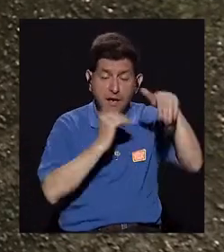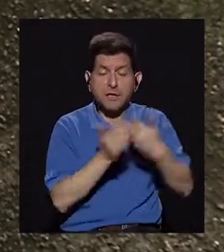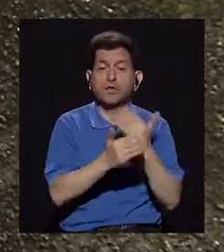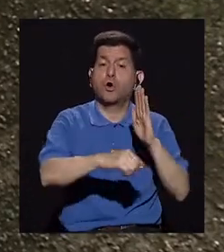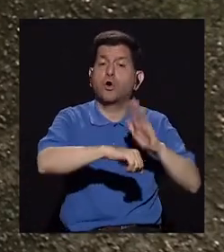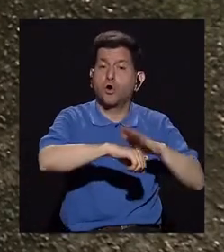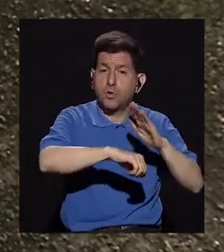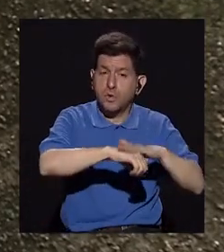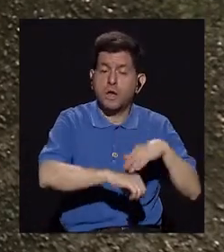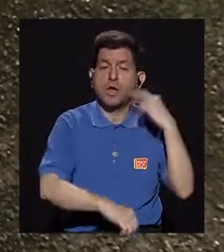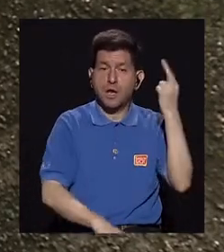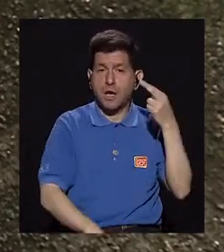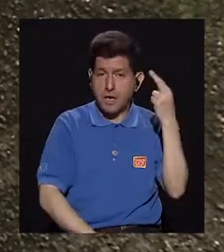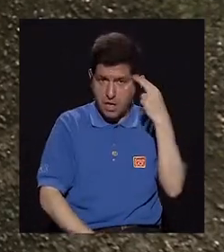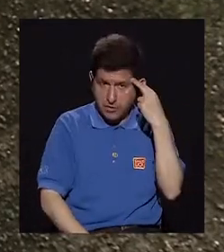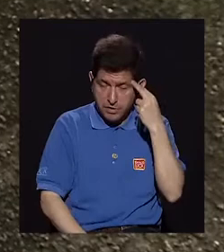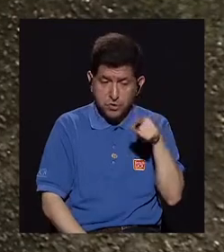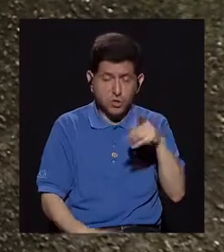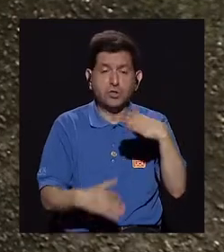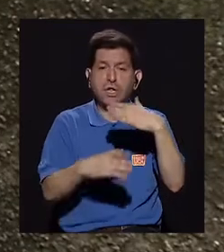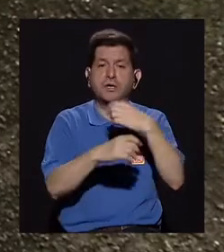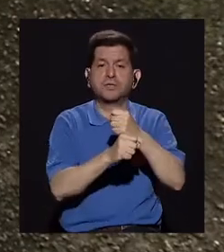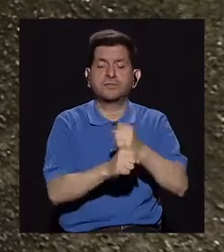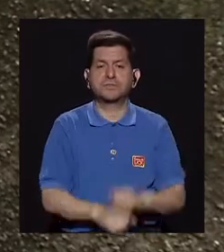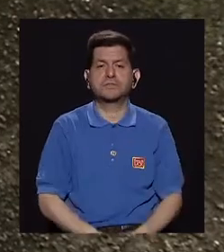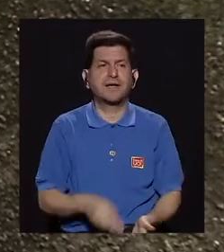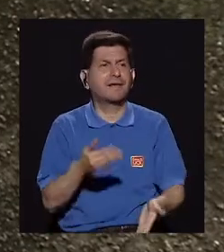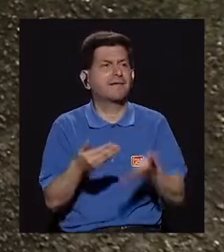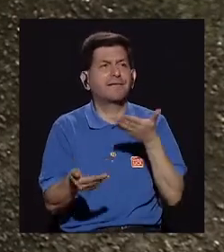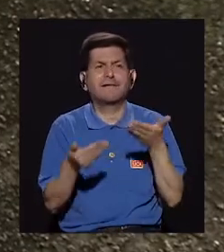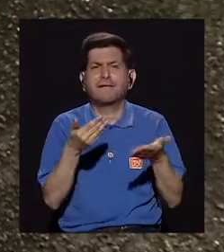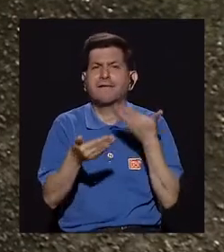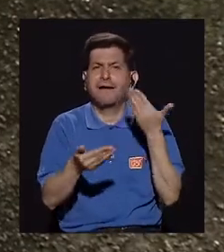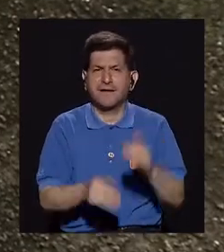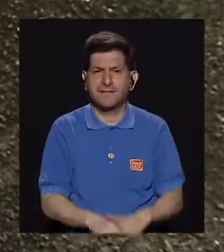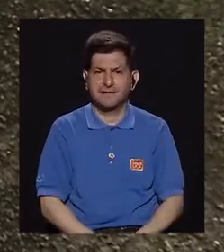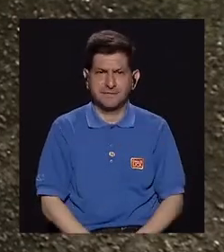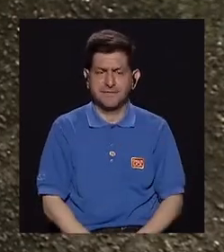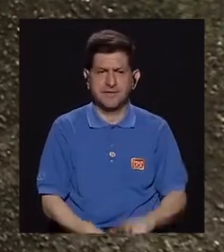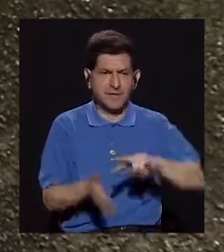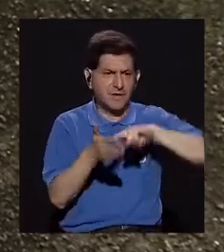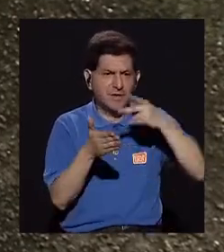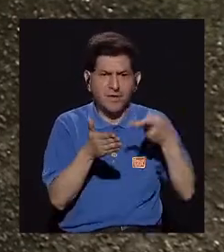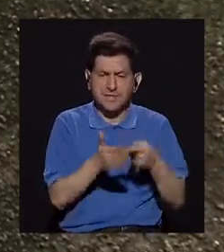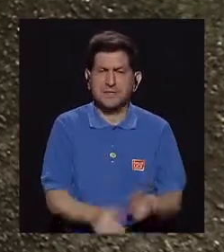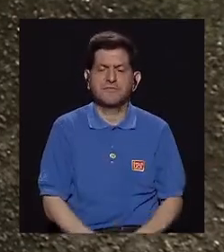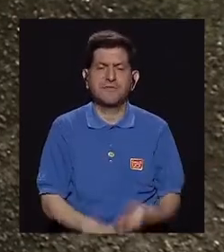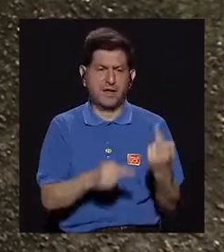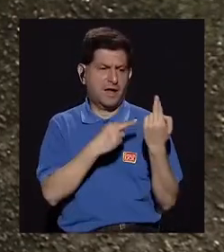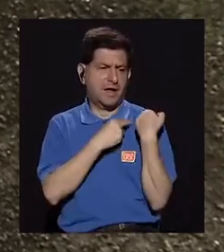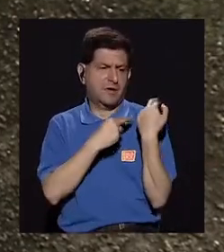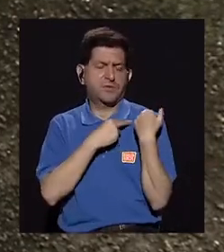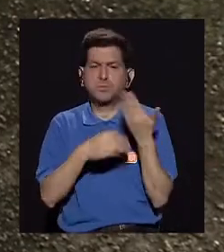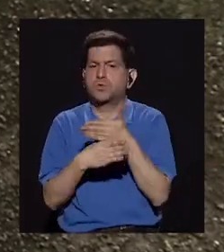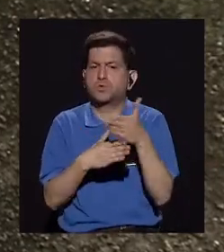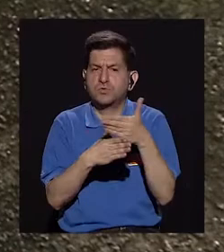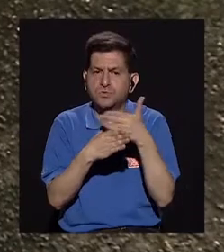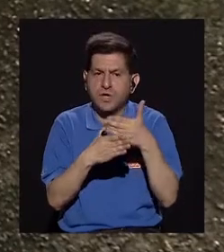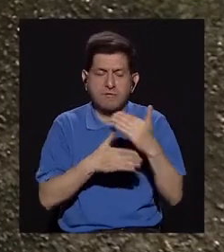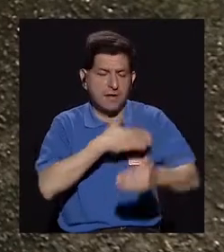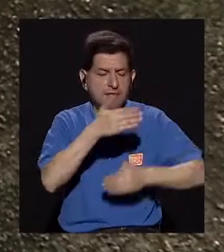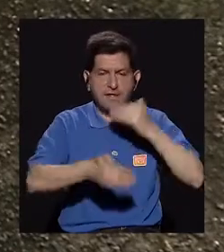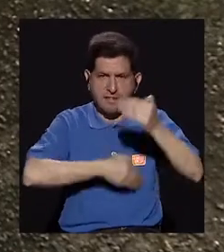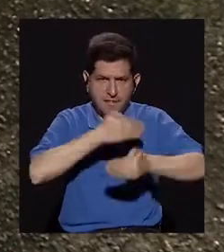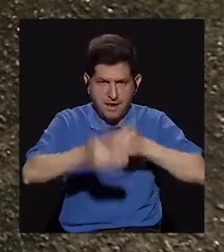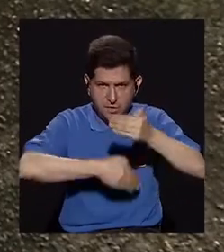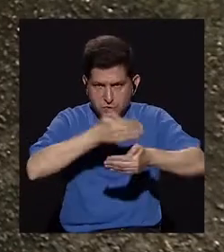el permiso, toda la razón de ser, de hacerlo, ¿verdad? Toda casi que ese sentido de corresponsabilidad hacia su